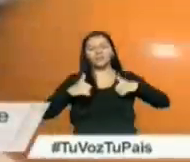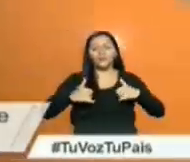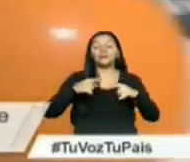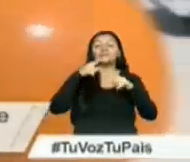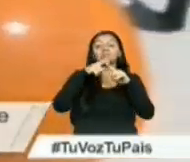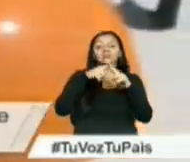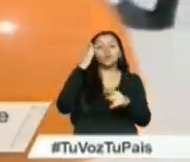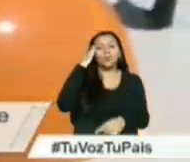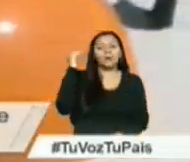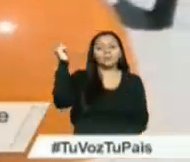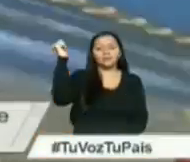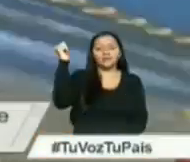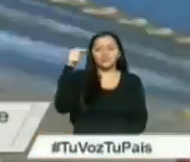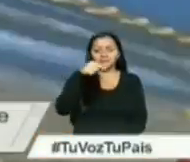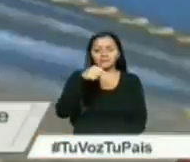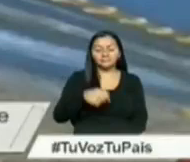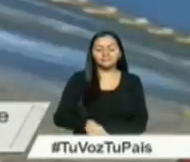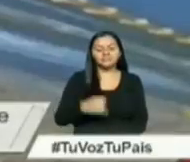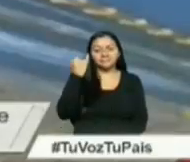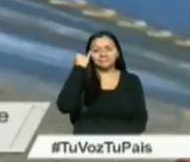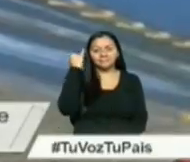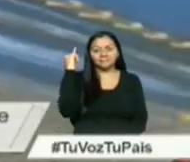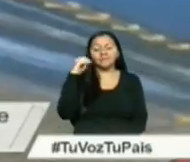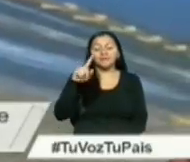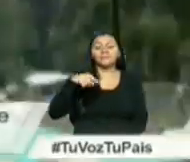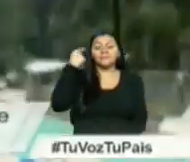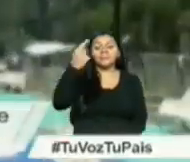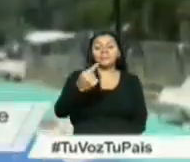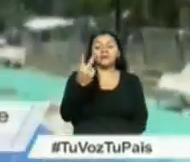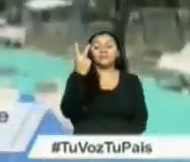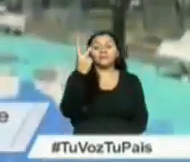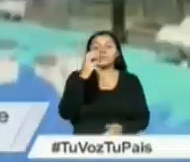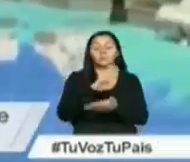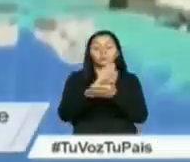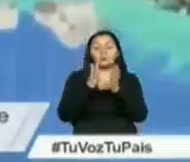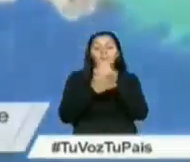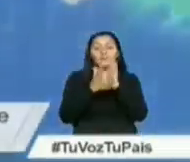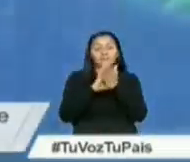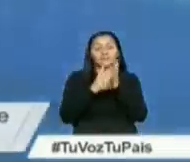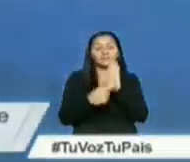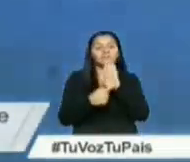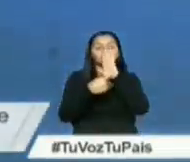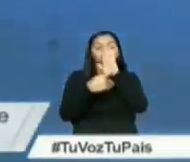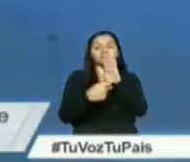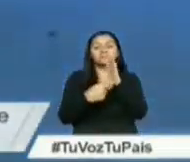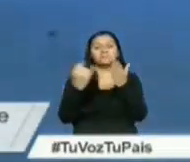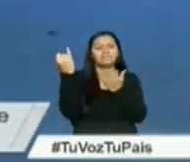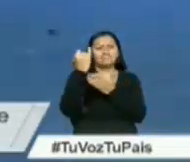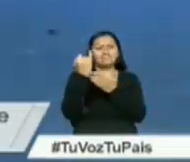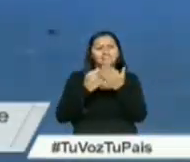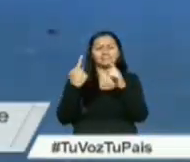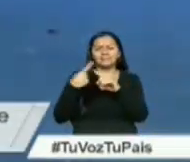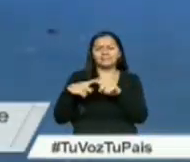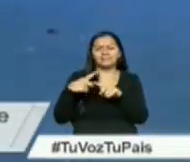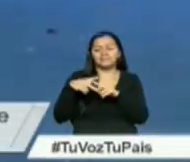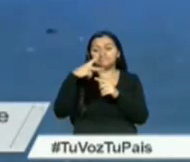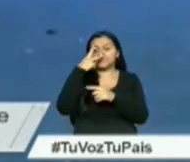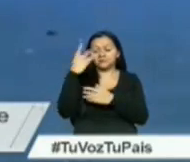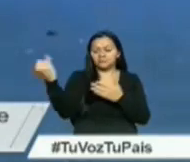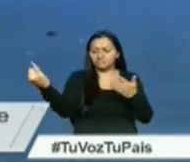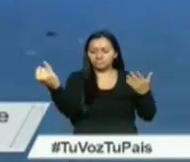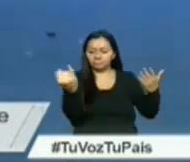holandés Henk Hofstra. El próximo 12 de noviembre se expondrá frente al Museo de Bellas Artes la obra